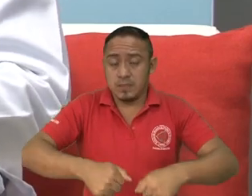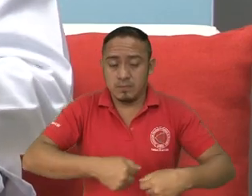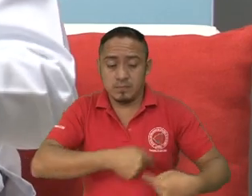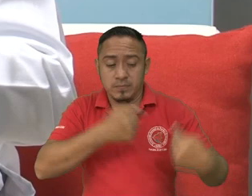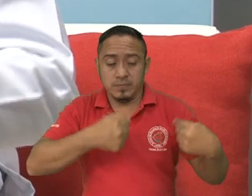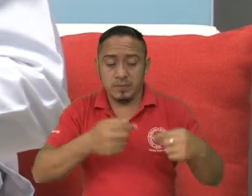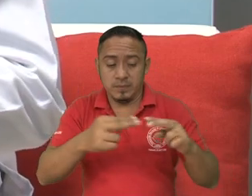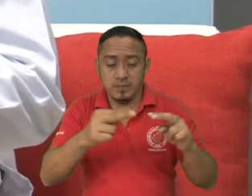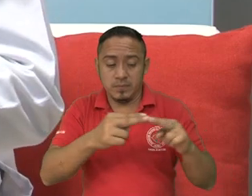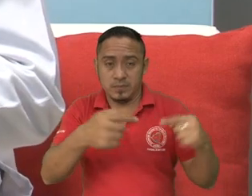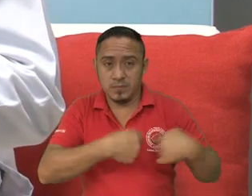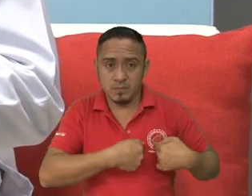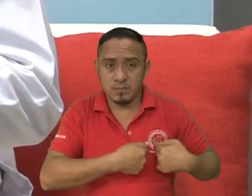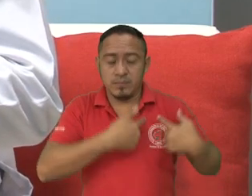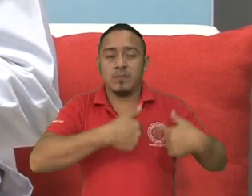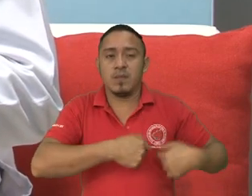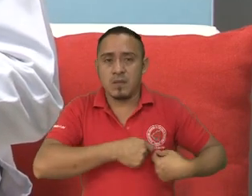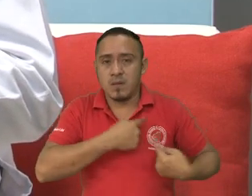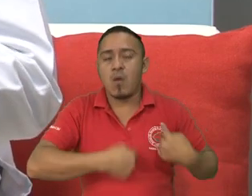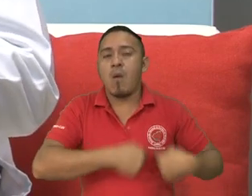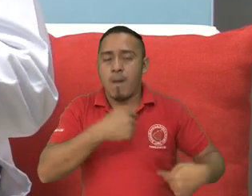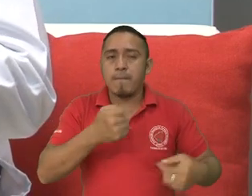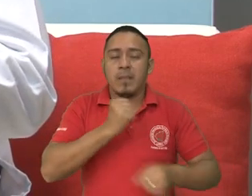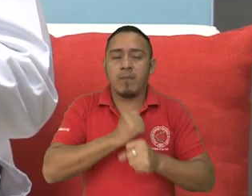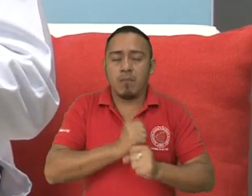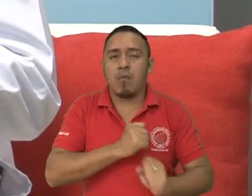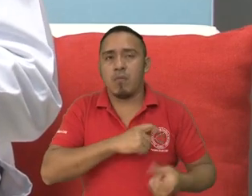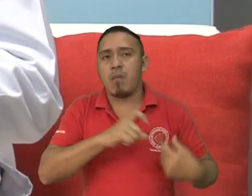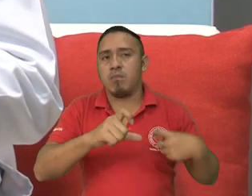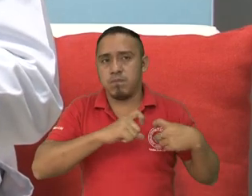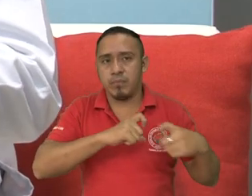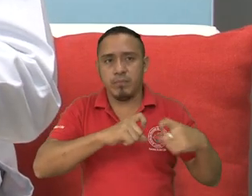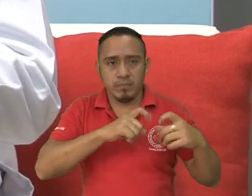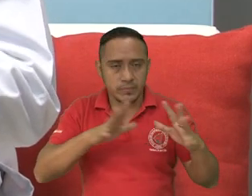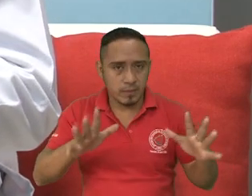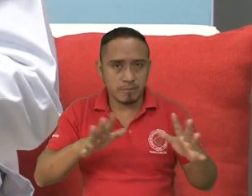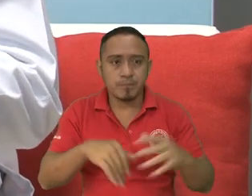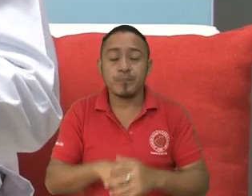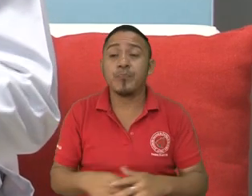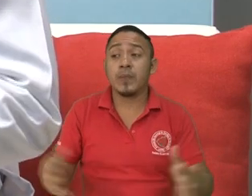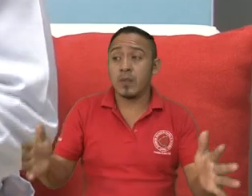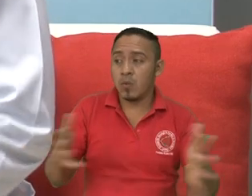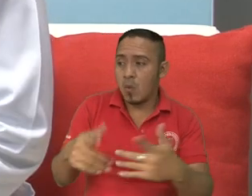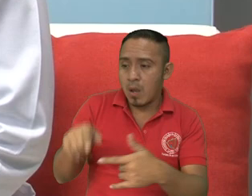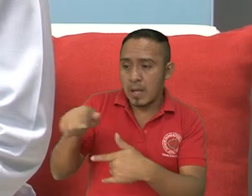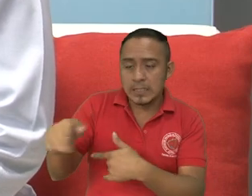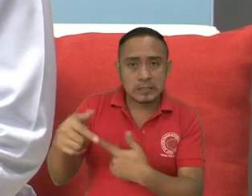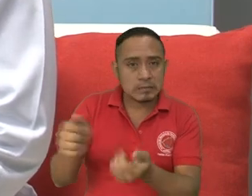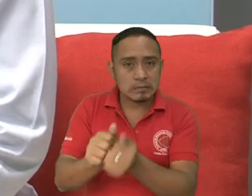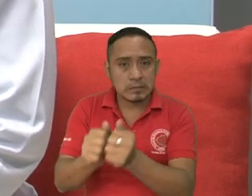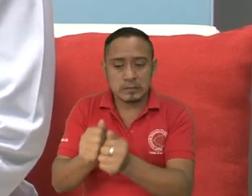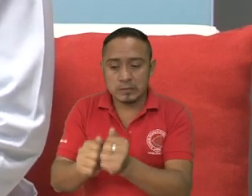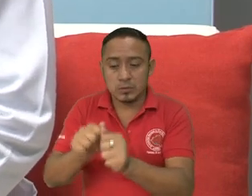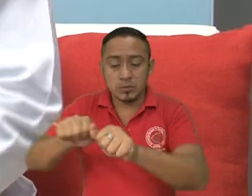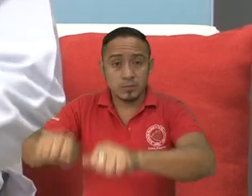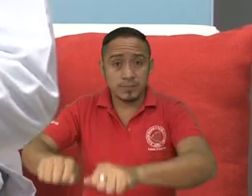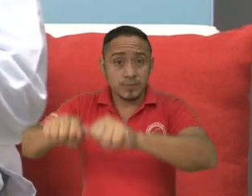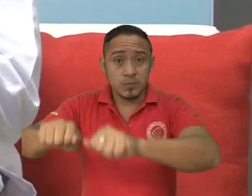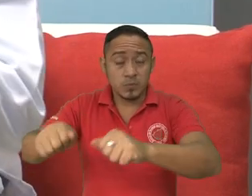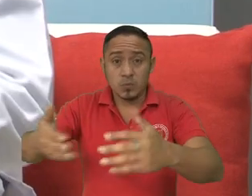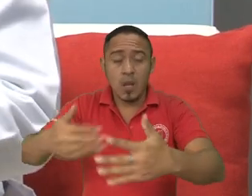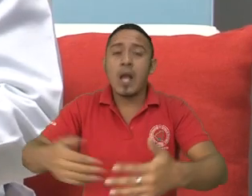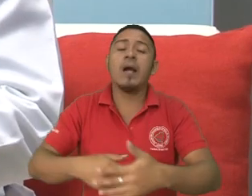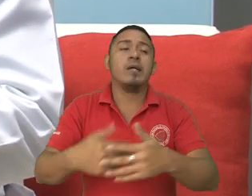eléctrico del corazón. Entonces, de no tenerlo a mano, lo que iniciamos es la reanimación cardiopulmonar, que son